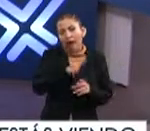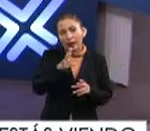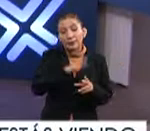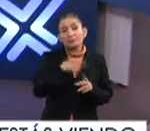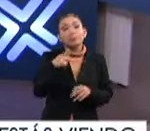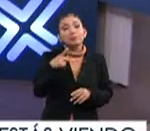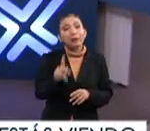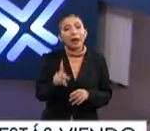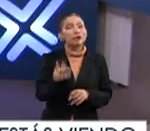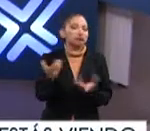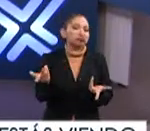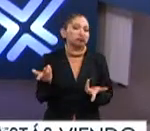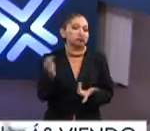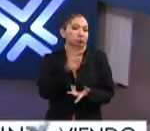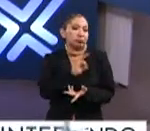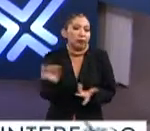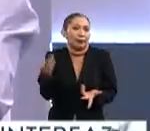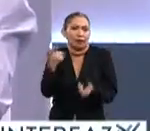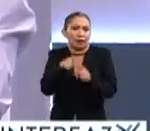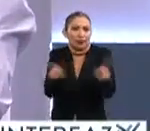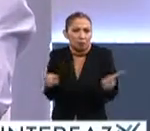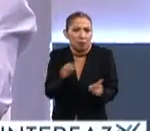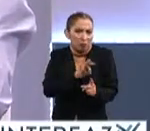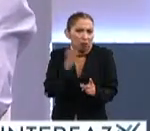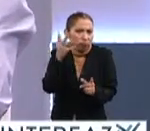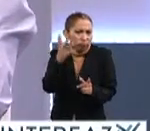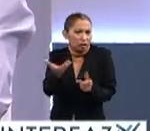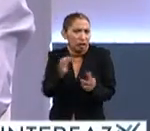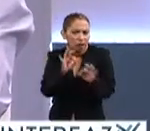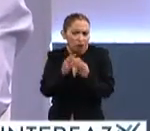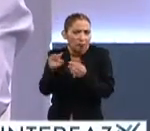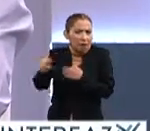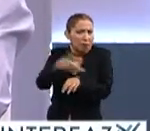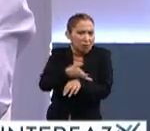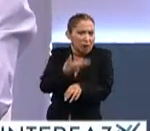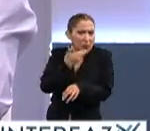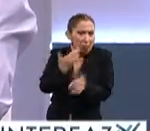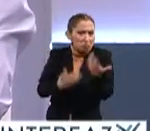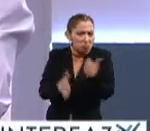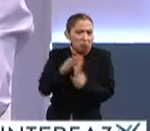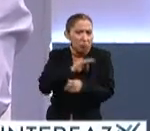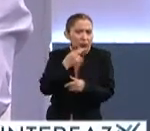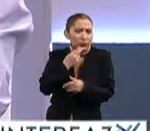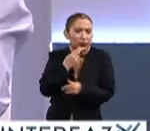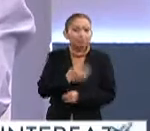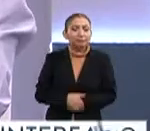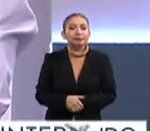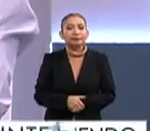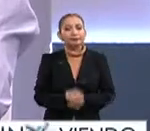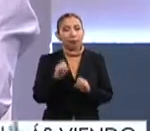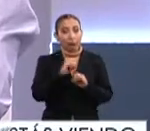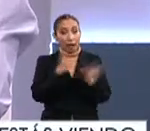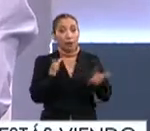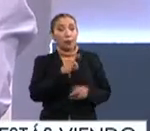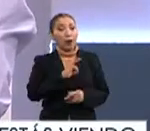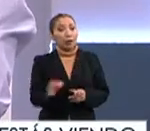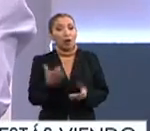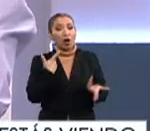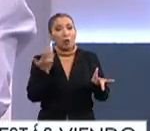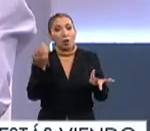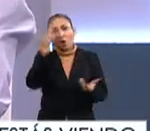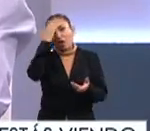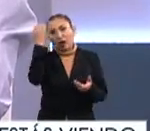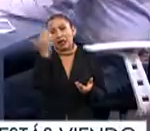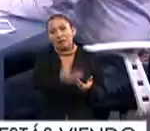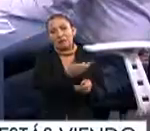pero también puede ser totalmente distinto y que puede ser modelos muy exitosos si se sabe implementar estas cosas. Claro, puede ser una gran